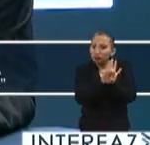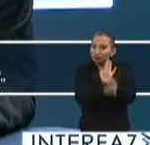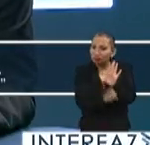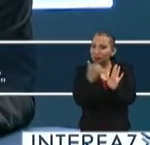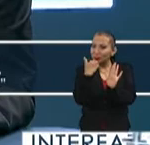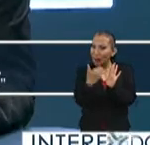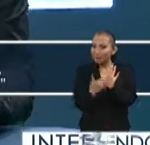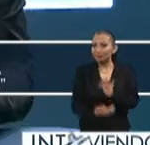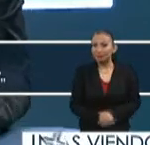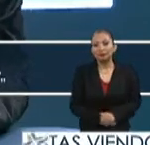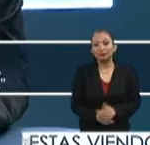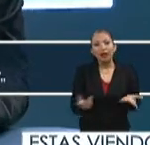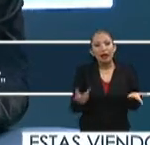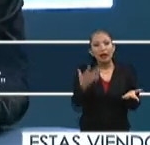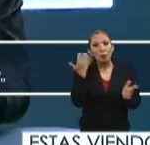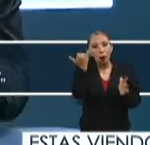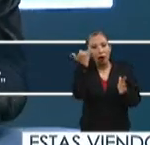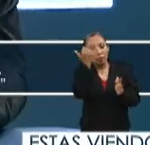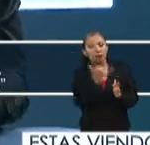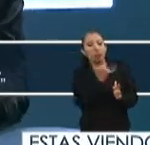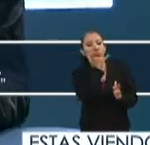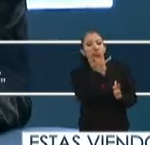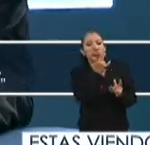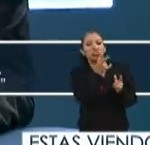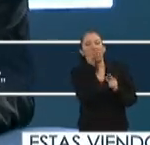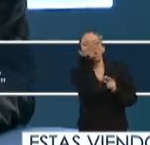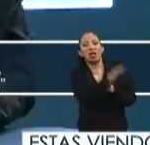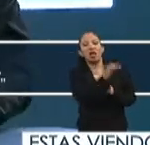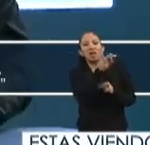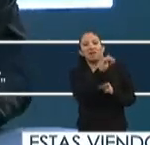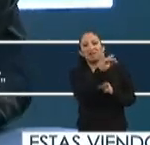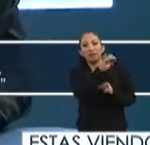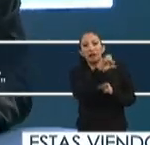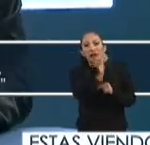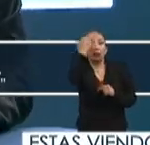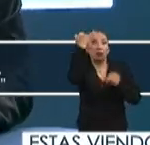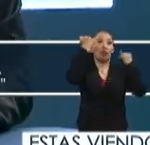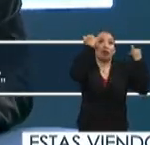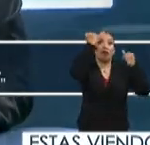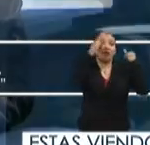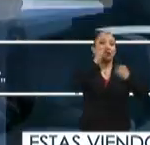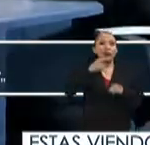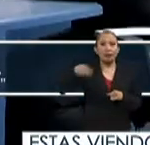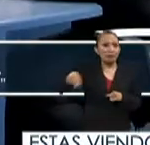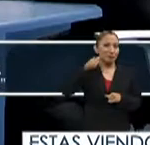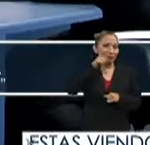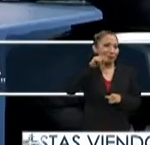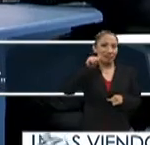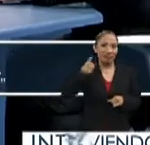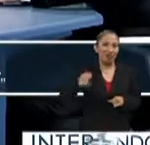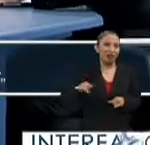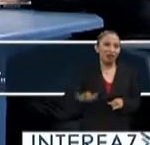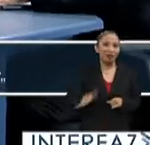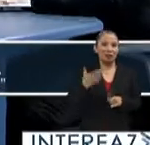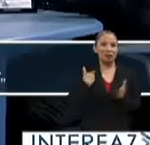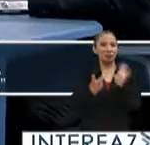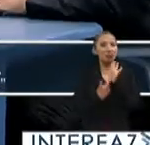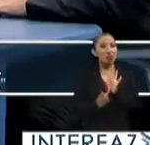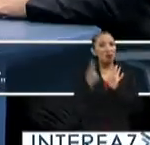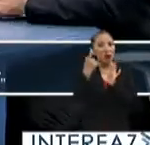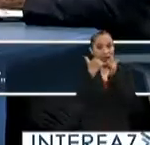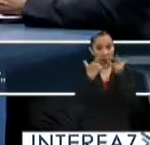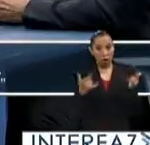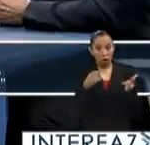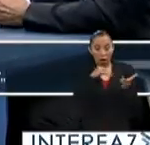bien, ¿no? Claro. Las falacias que aparecen, la falacia del fiscal, que es una falacia muy común en nuestros días, está ilustrada en una de